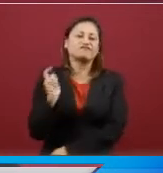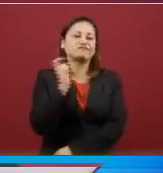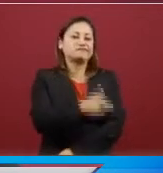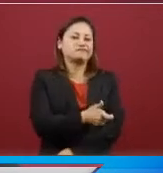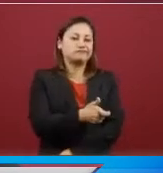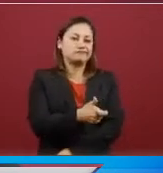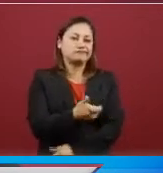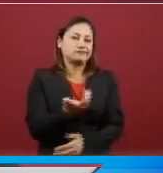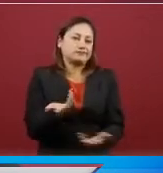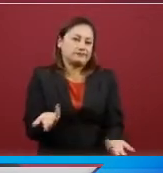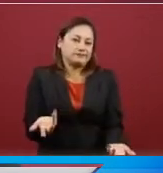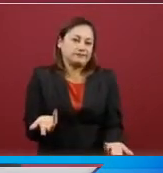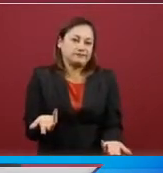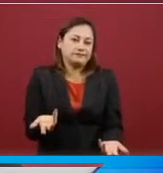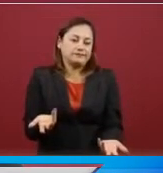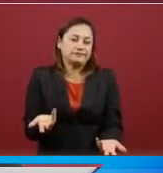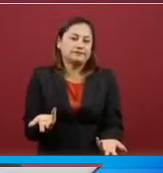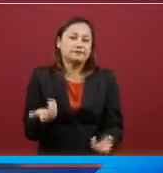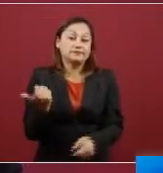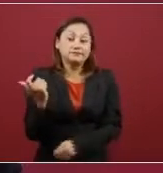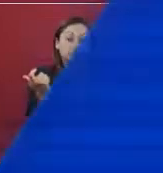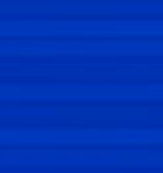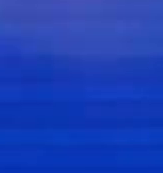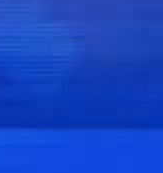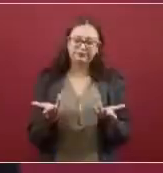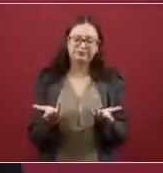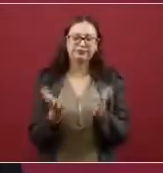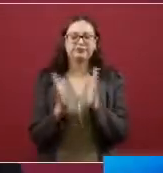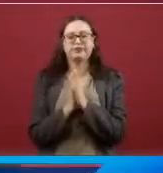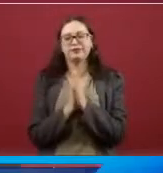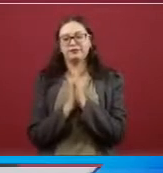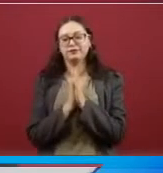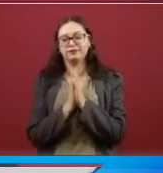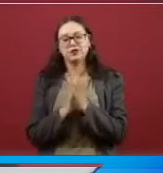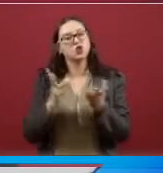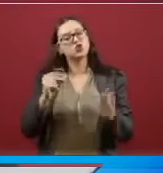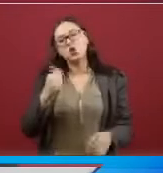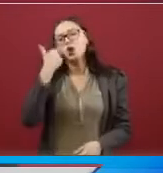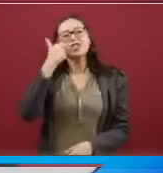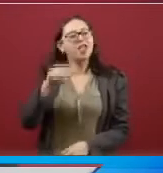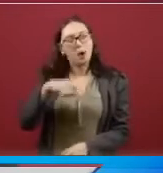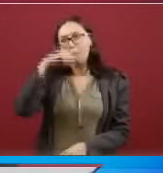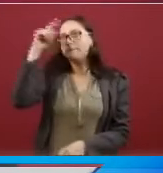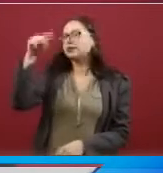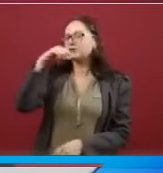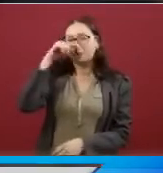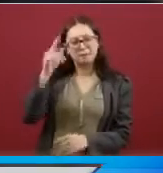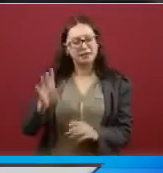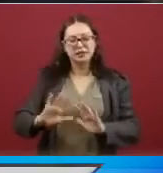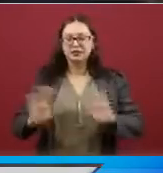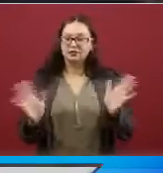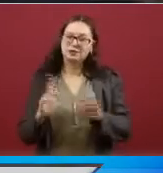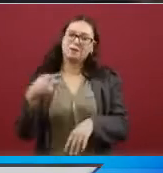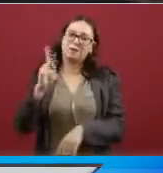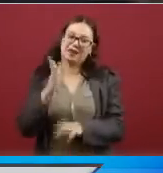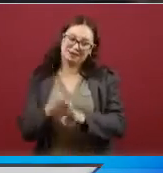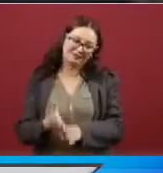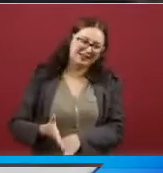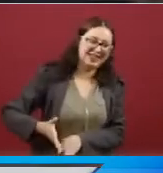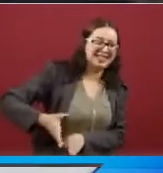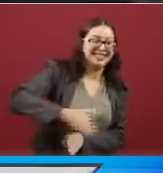aumento de los costos de los servicios serán cancelados. Salarios en México. Pero en 36